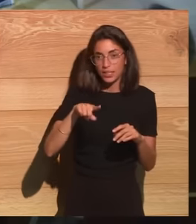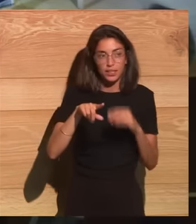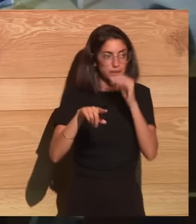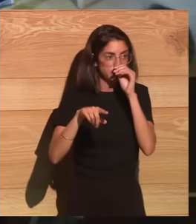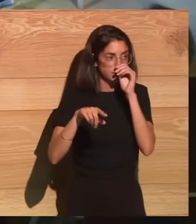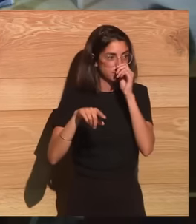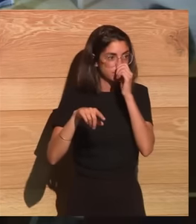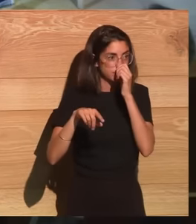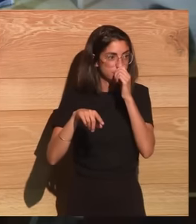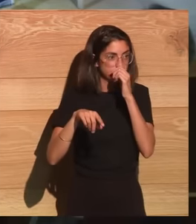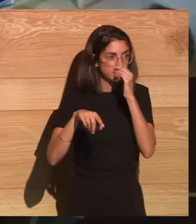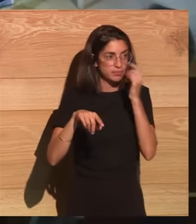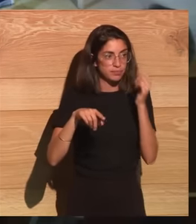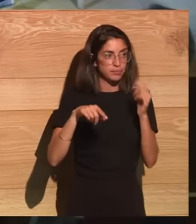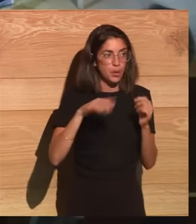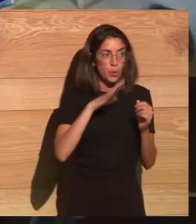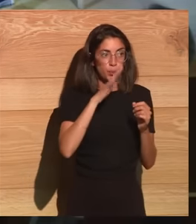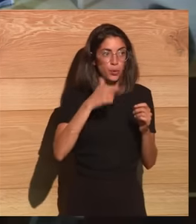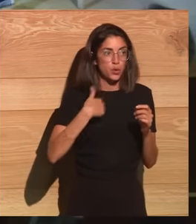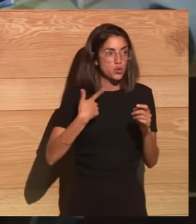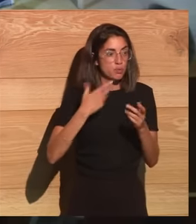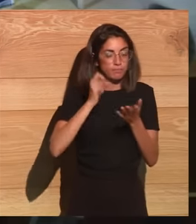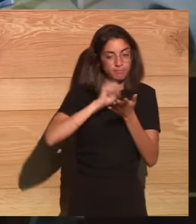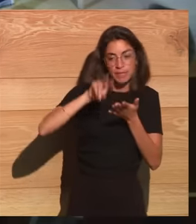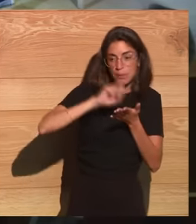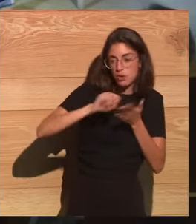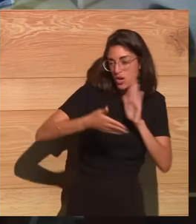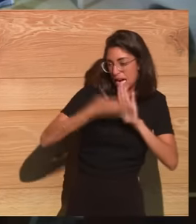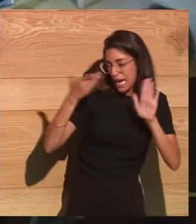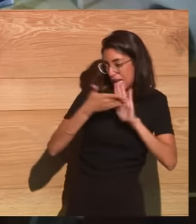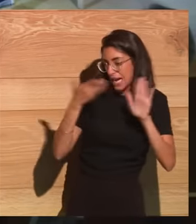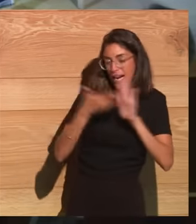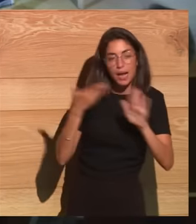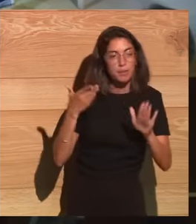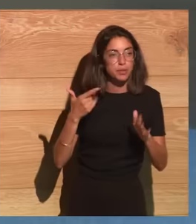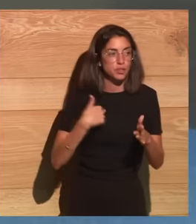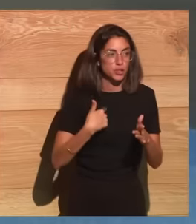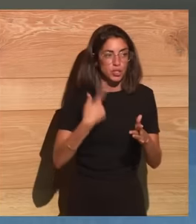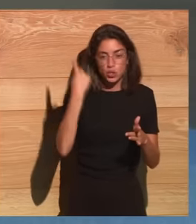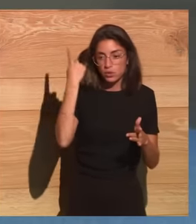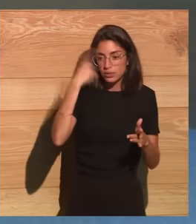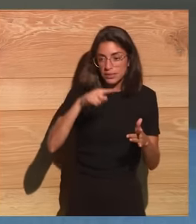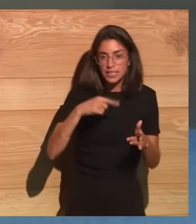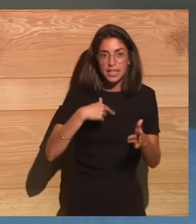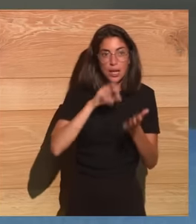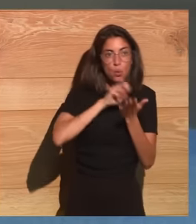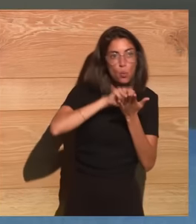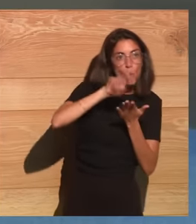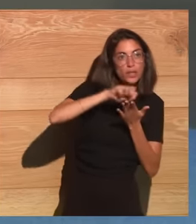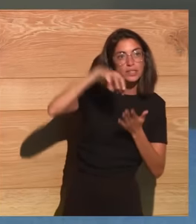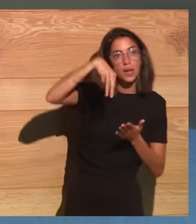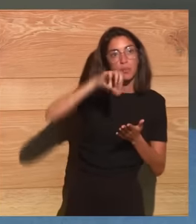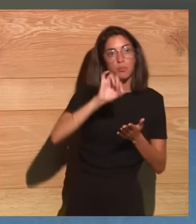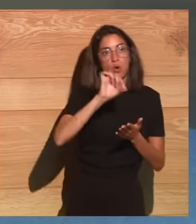sabes a la velocidad a la que yo ando, estoy convencido de que soy capaz de hacerme la cuesta Moyano